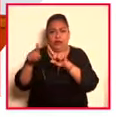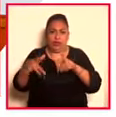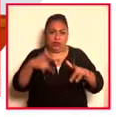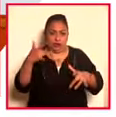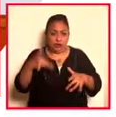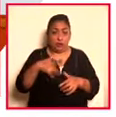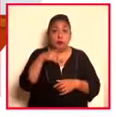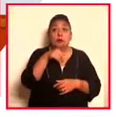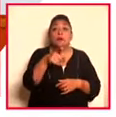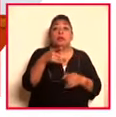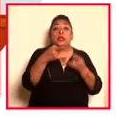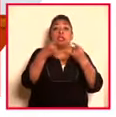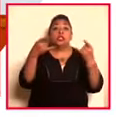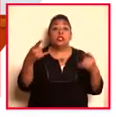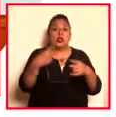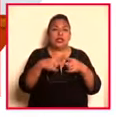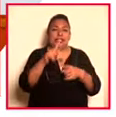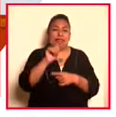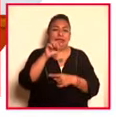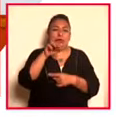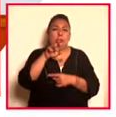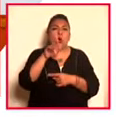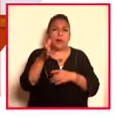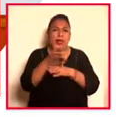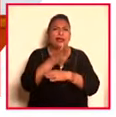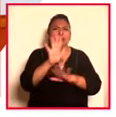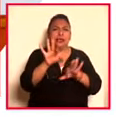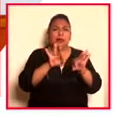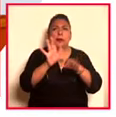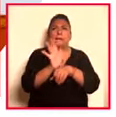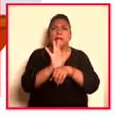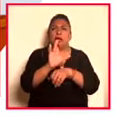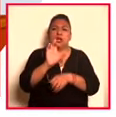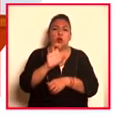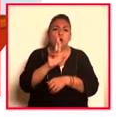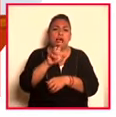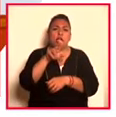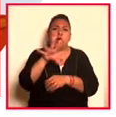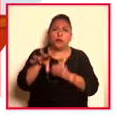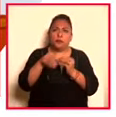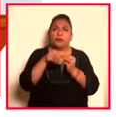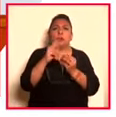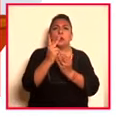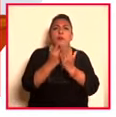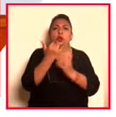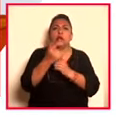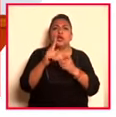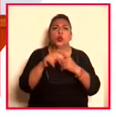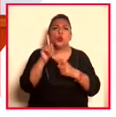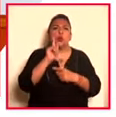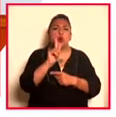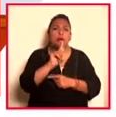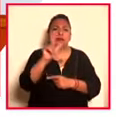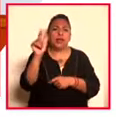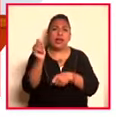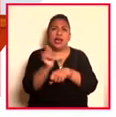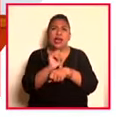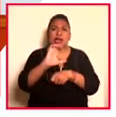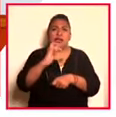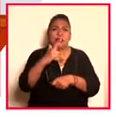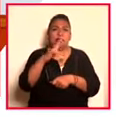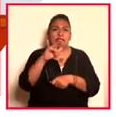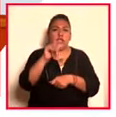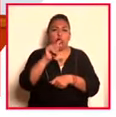es protagonizada por Tim Roth, con quien ya había trabajado en la película Chronic. Se suma a este proyecto la reconocida actriz Charlotte